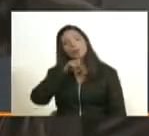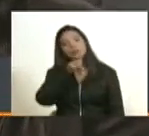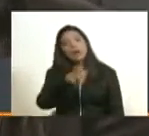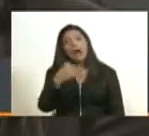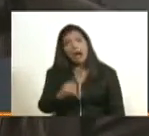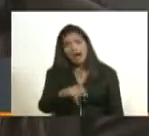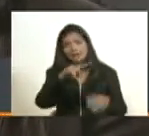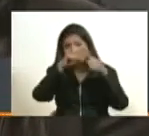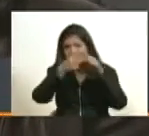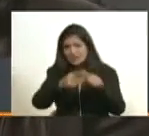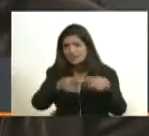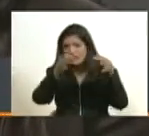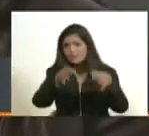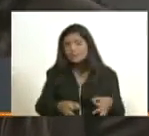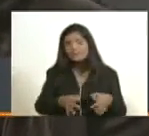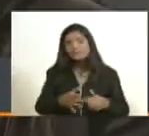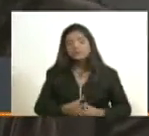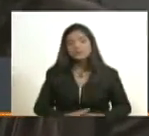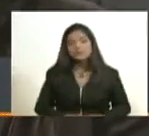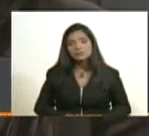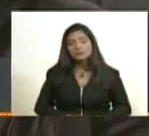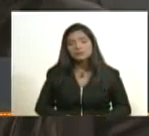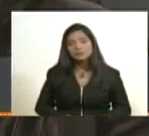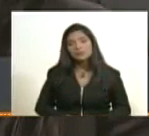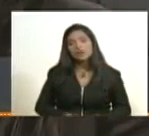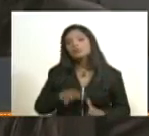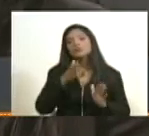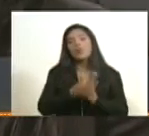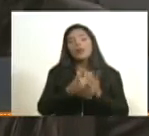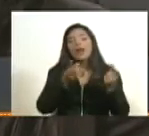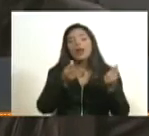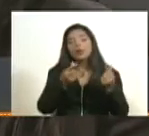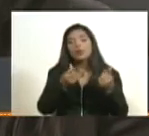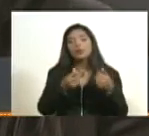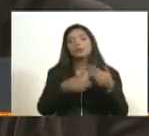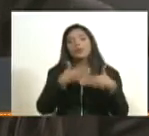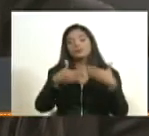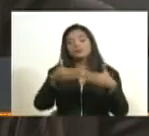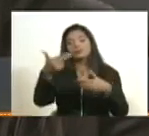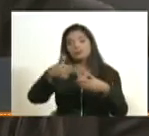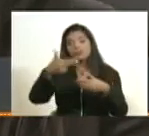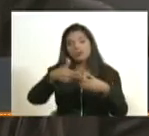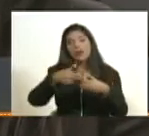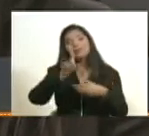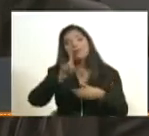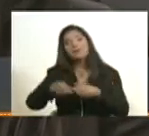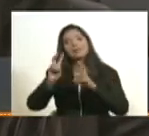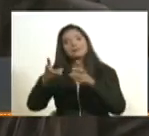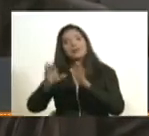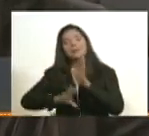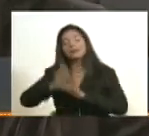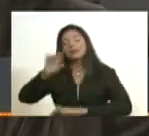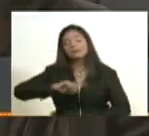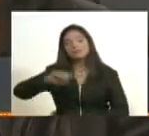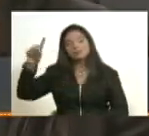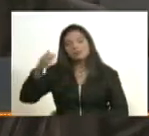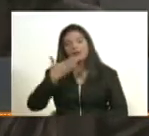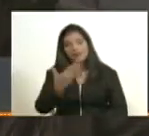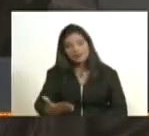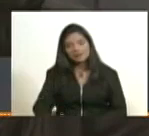tiene cifras, indicadores de la economía, del Producto Interno Bruto y también del tema de inflación. Muchas